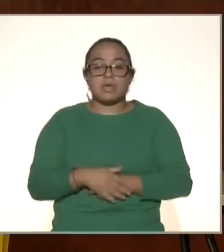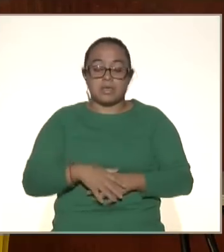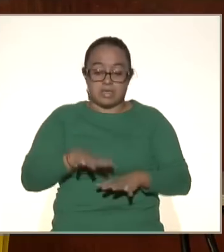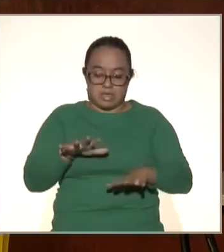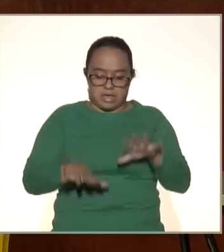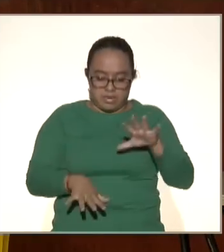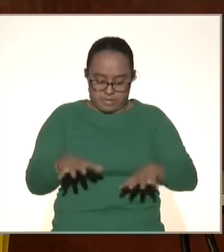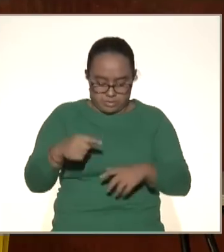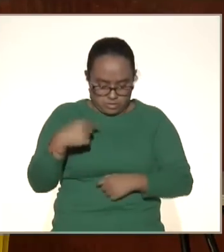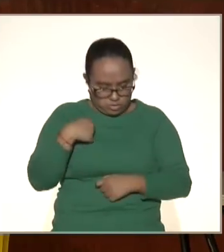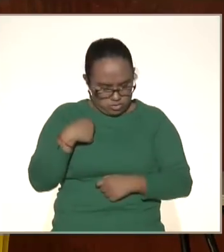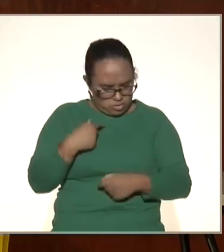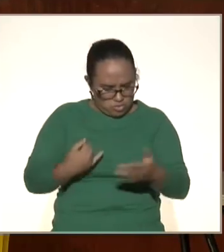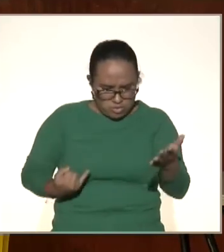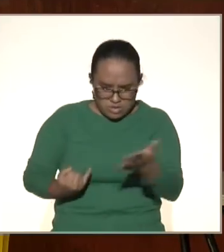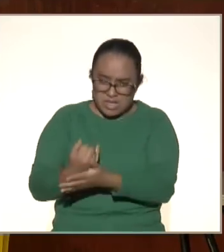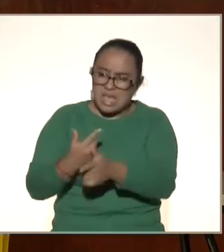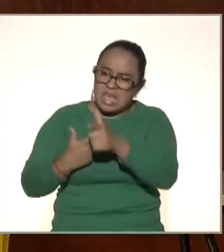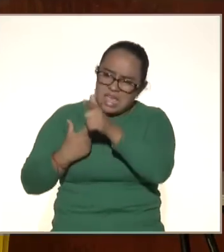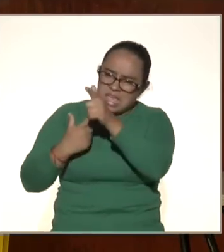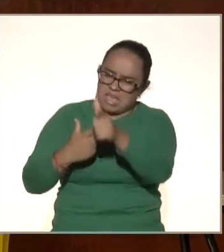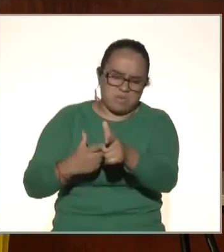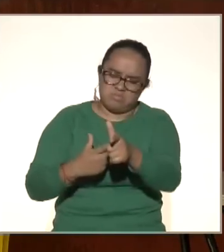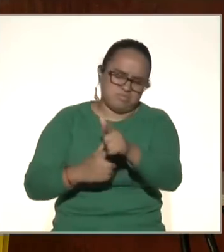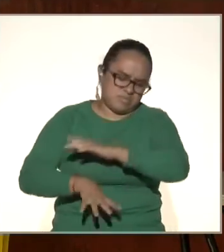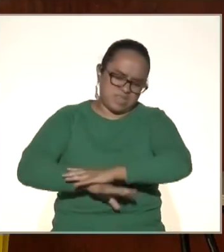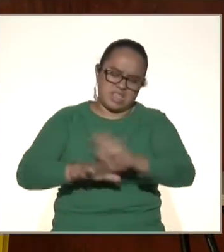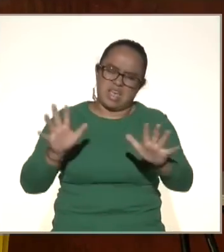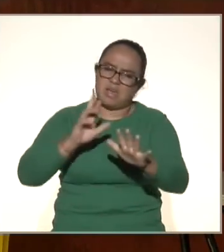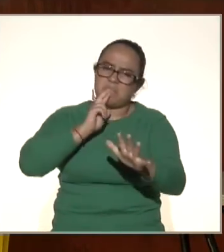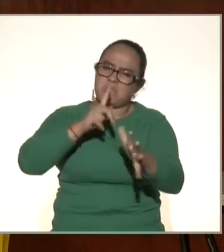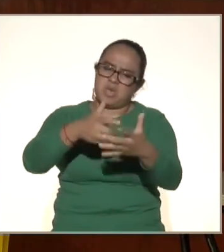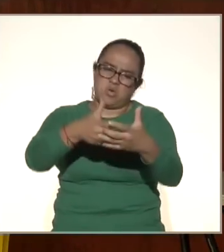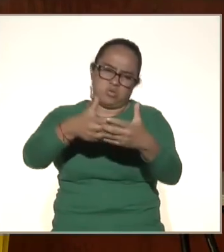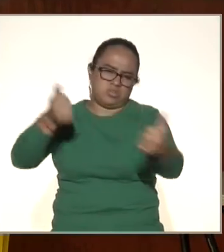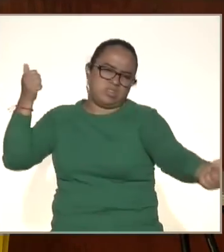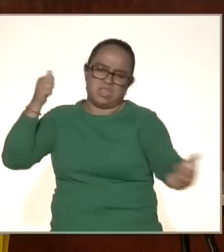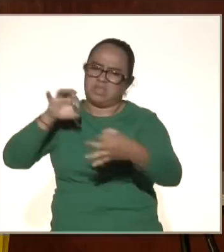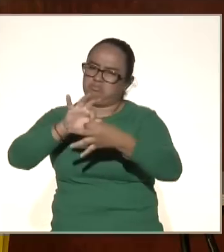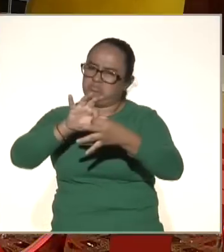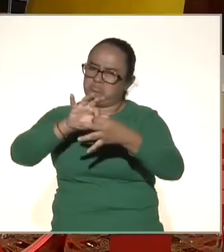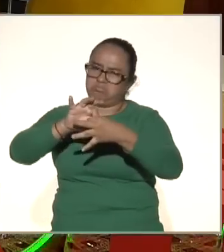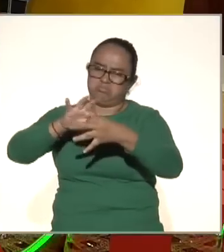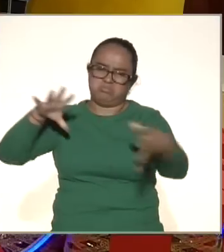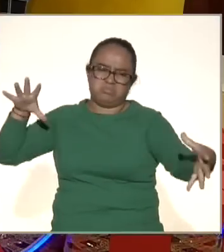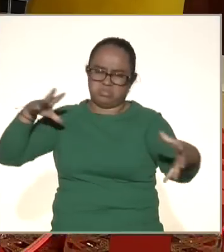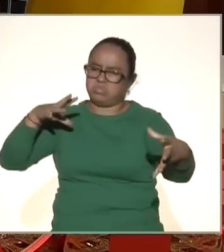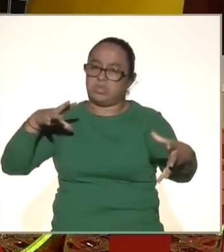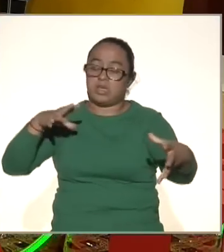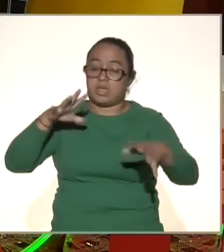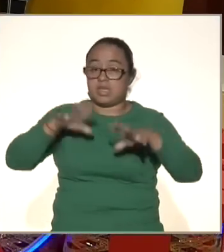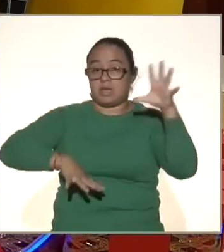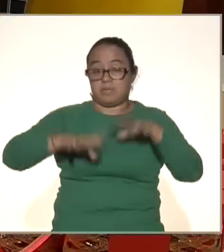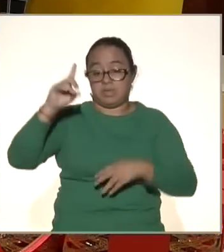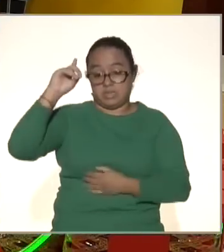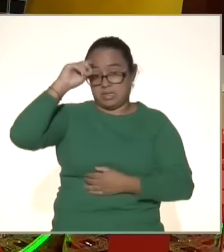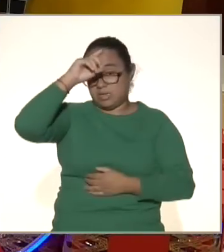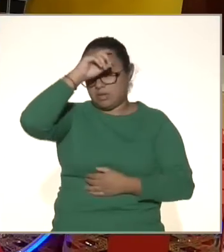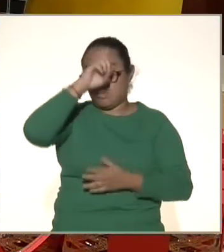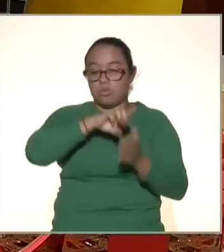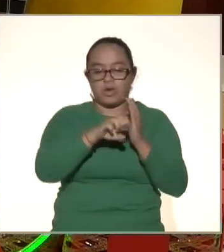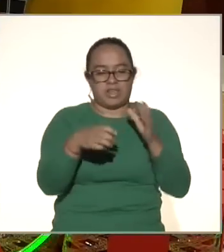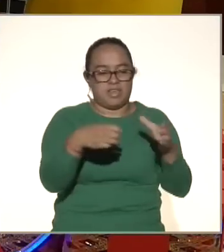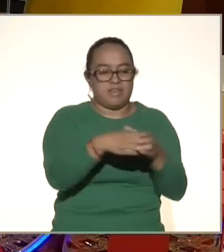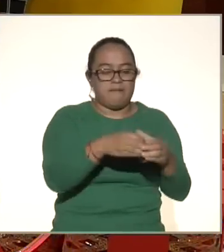persona que decide romper, que decide alejarse de este tipo de dinámicas violentas, cuesta, por ejemplo, el salir de tu